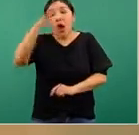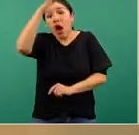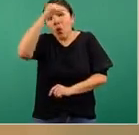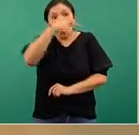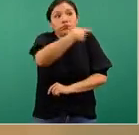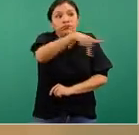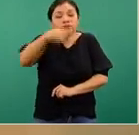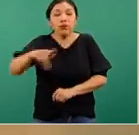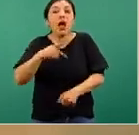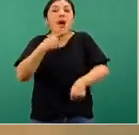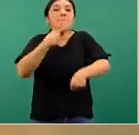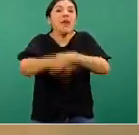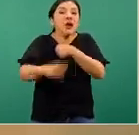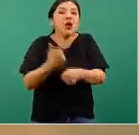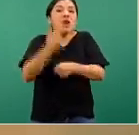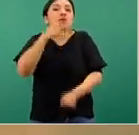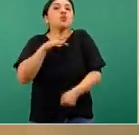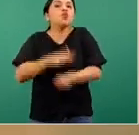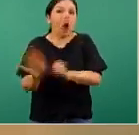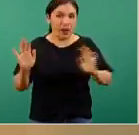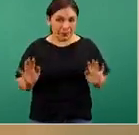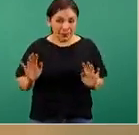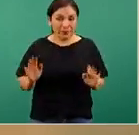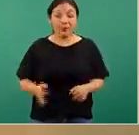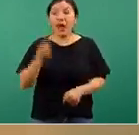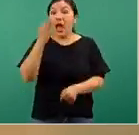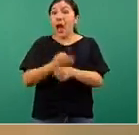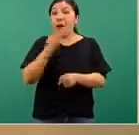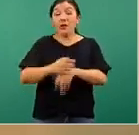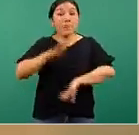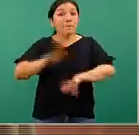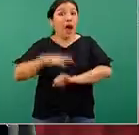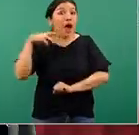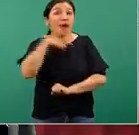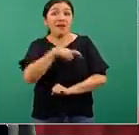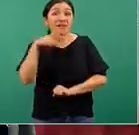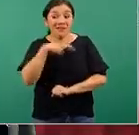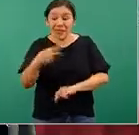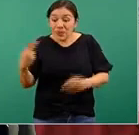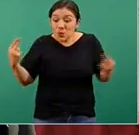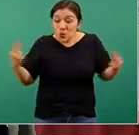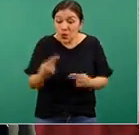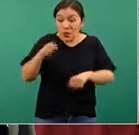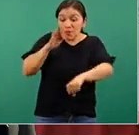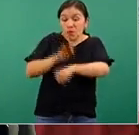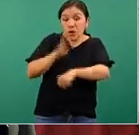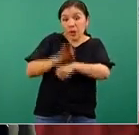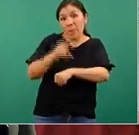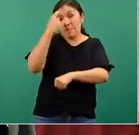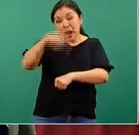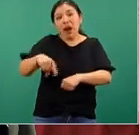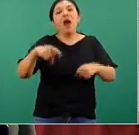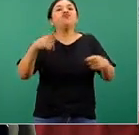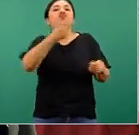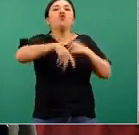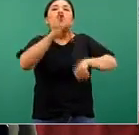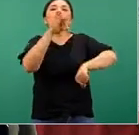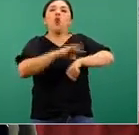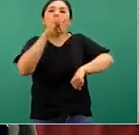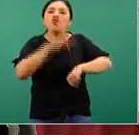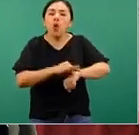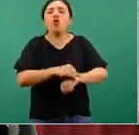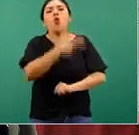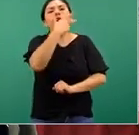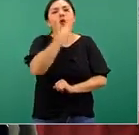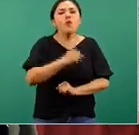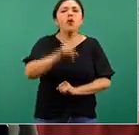riesgo. La prioridad de manera inicial fue proteger a quienes nos protegen. Personal de salud, no solamente